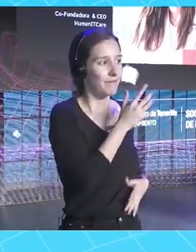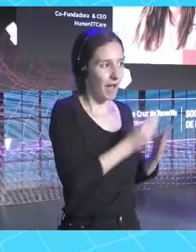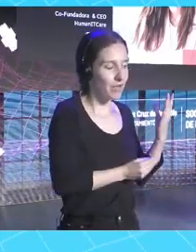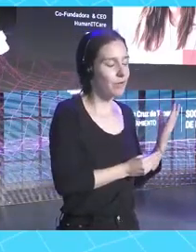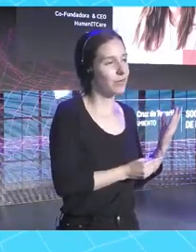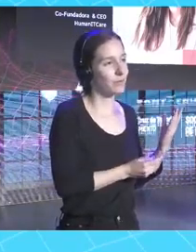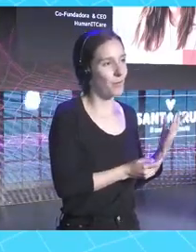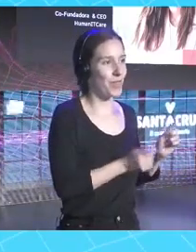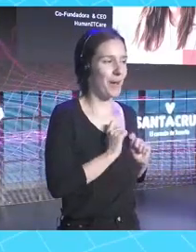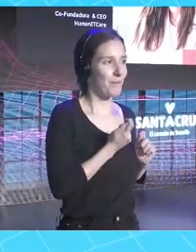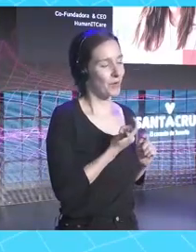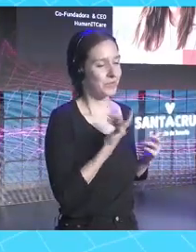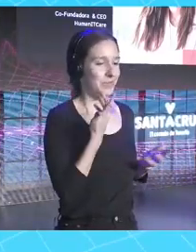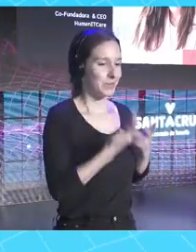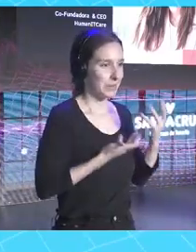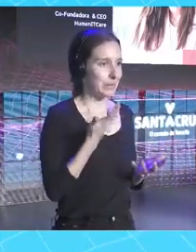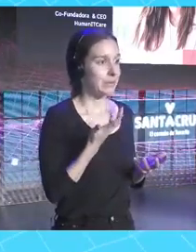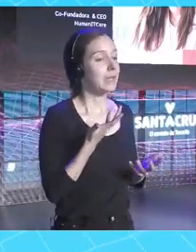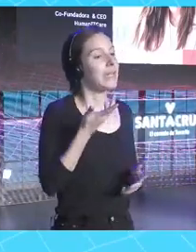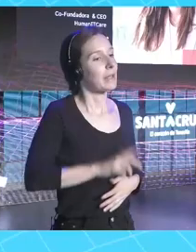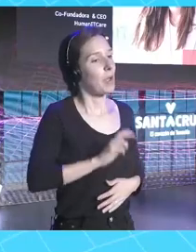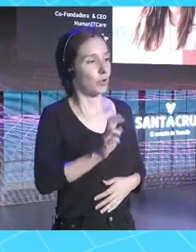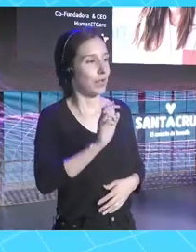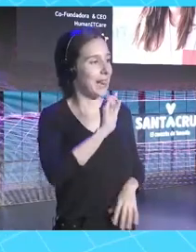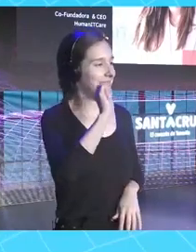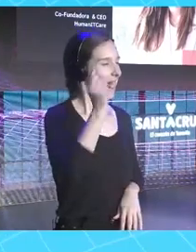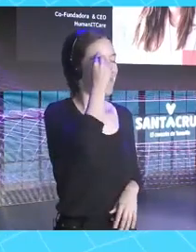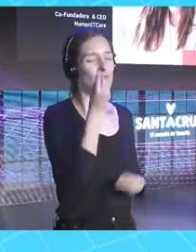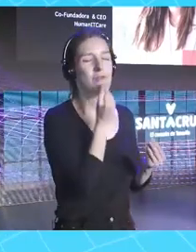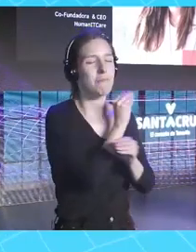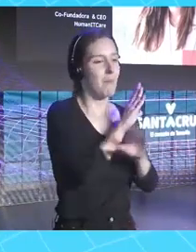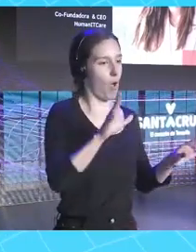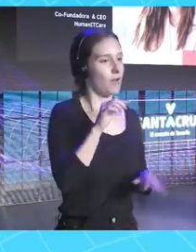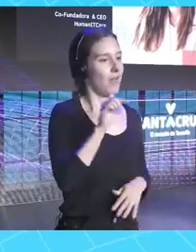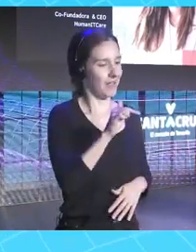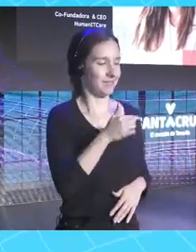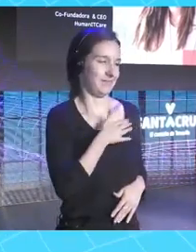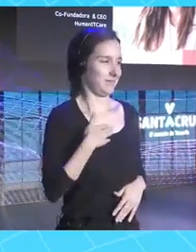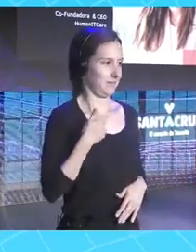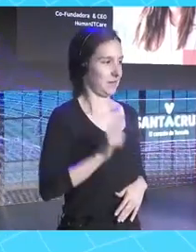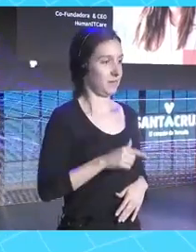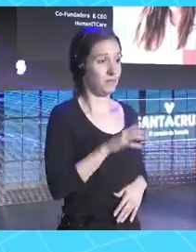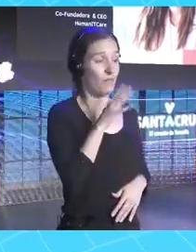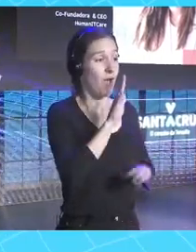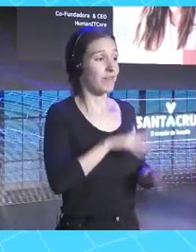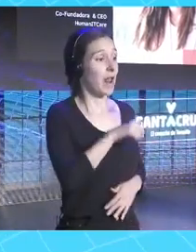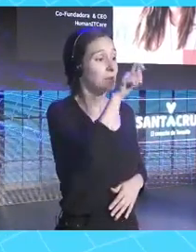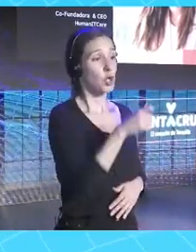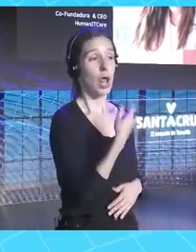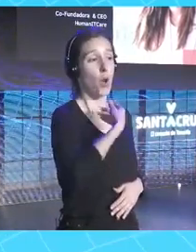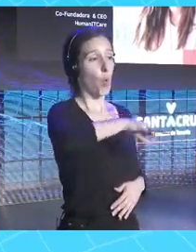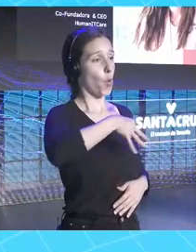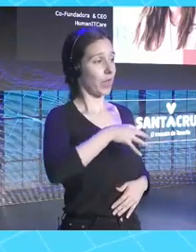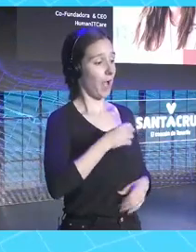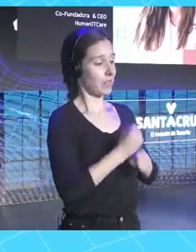un lado y luego también tener mejor talento creo que al final va de personas Va de gente esto no se construye una persona solo lo he construido